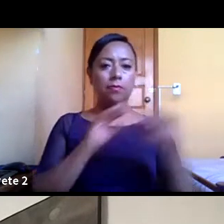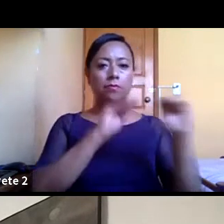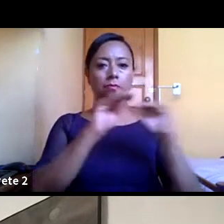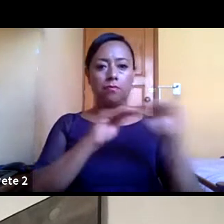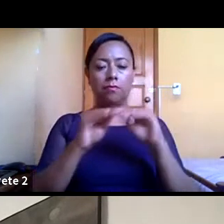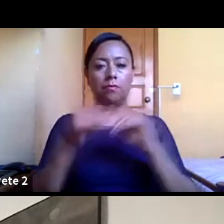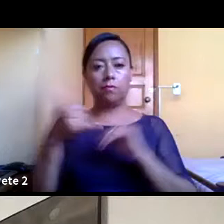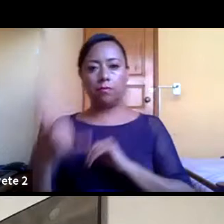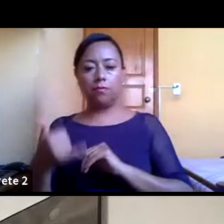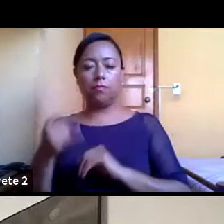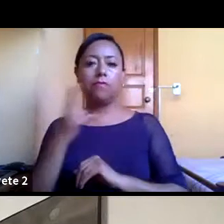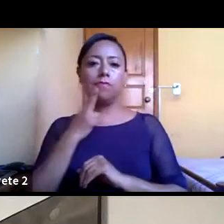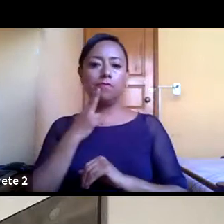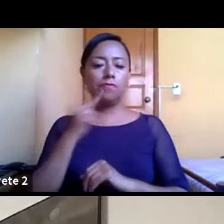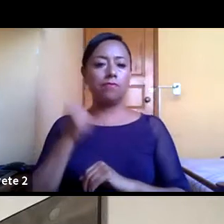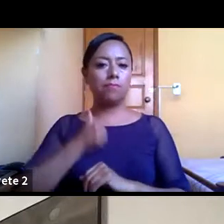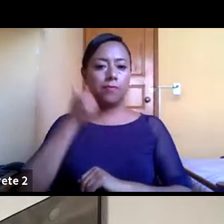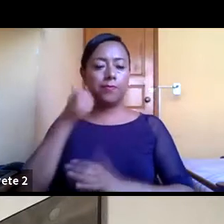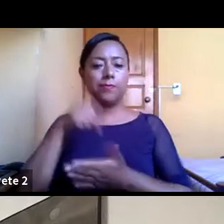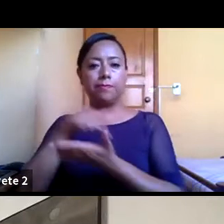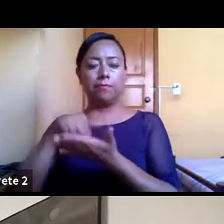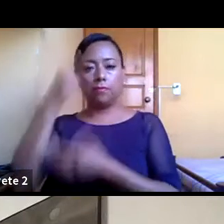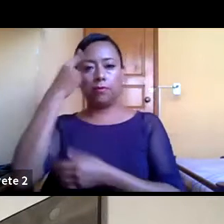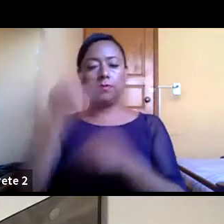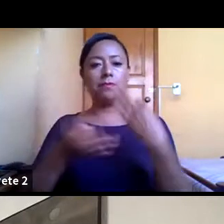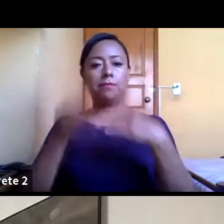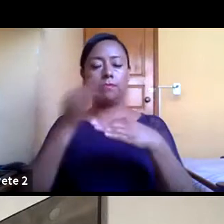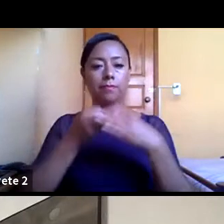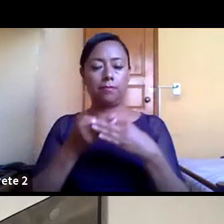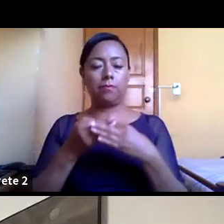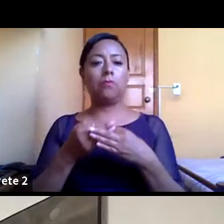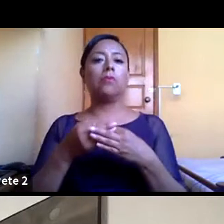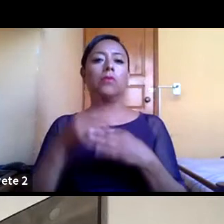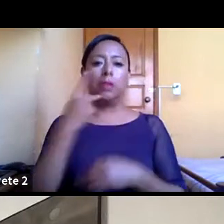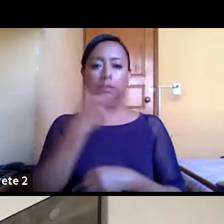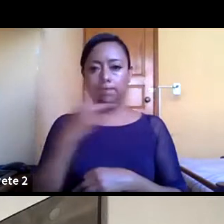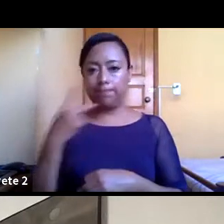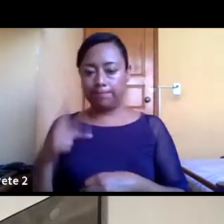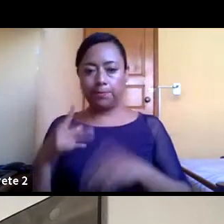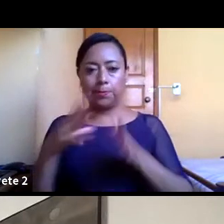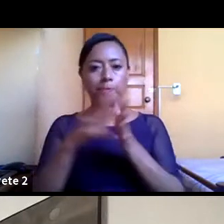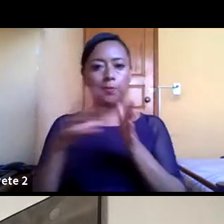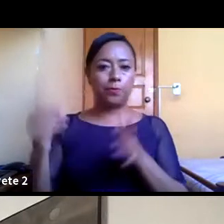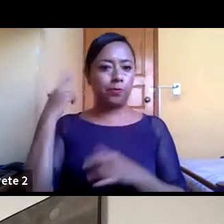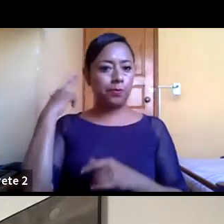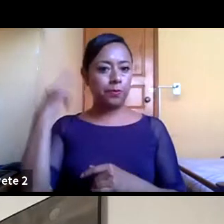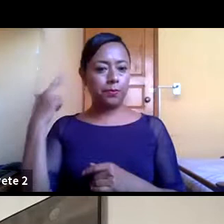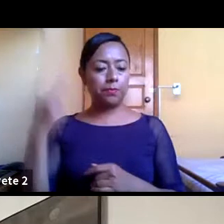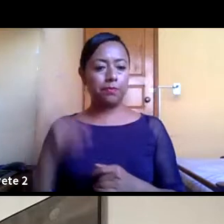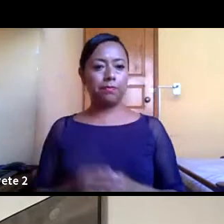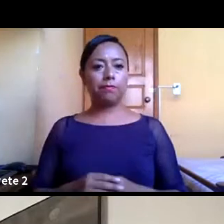y Aprovechamiento del Espacio Público, así como su versión estenográfica.